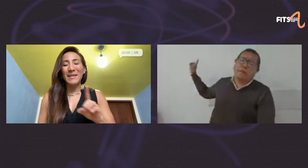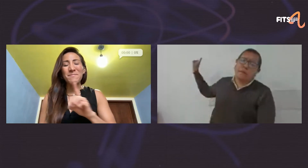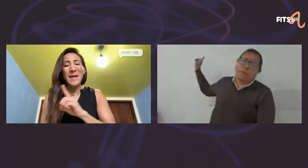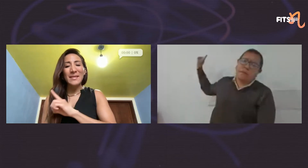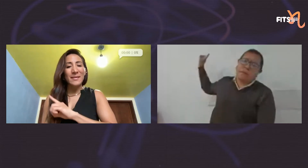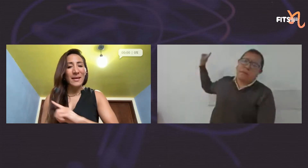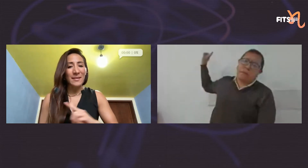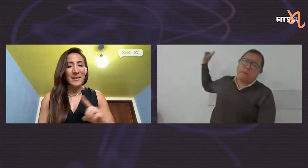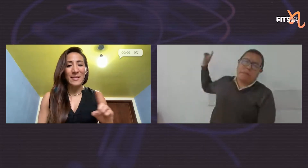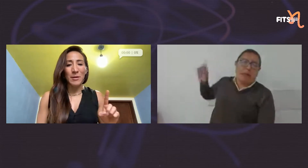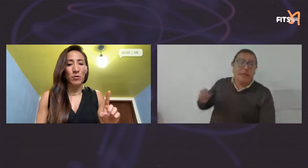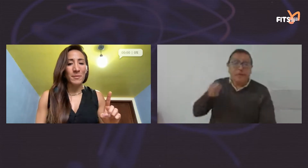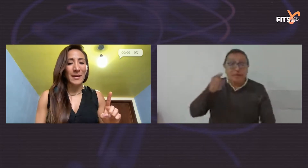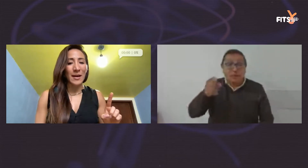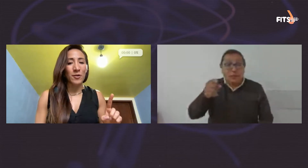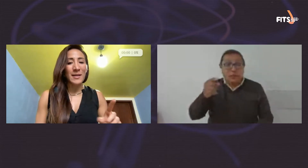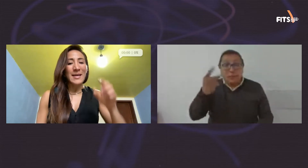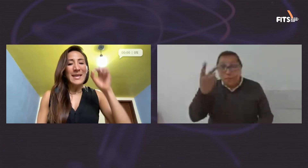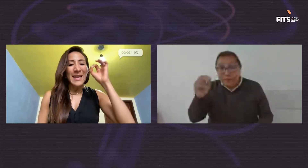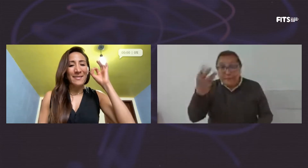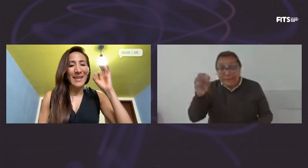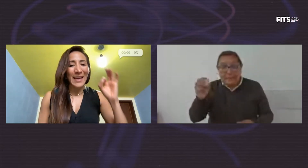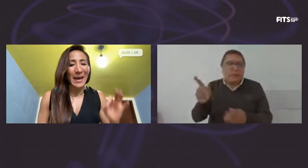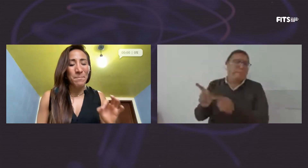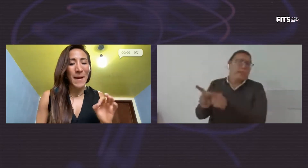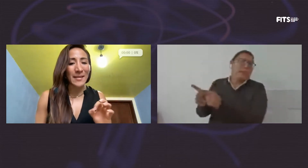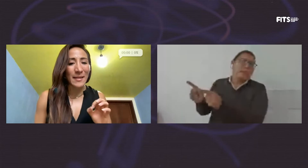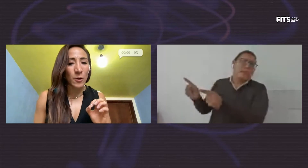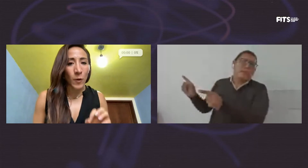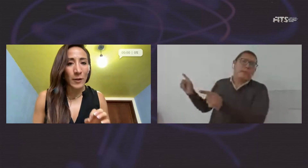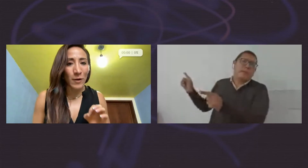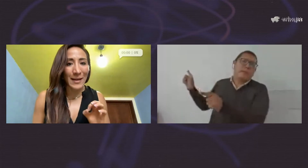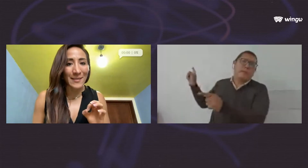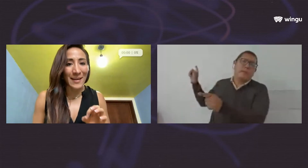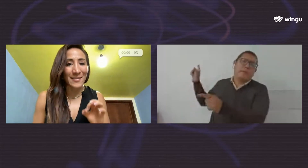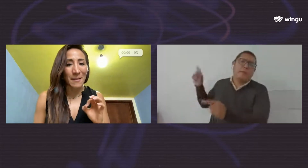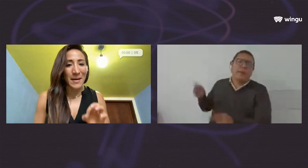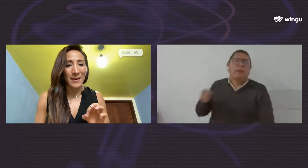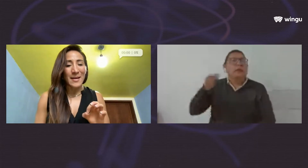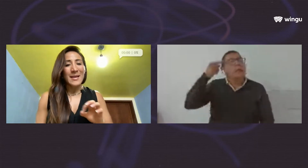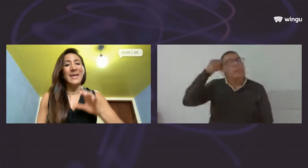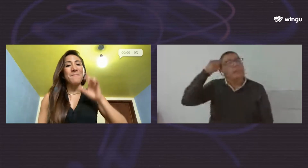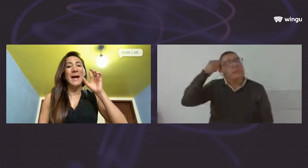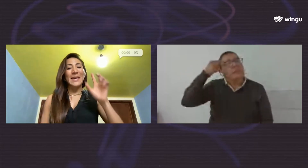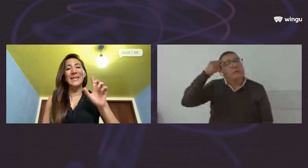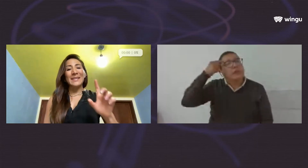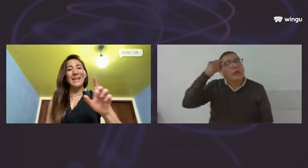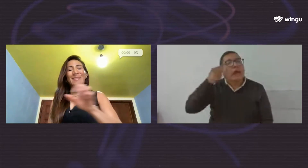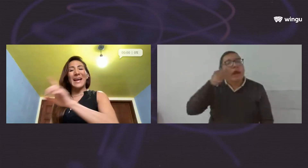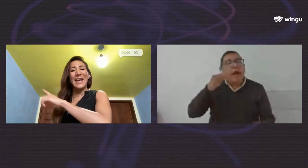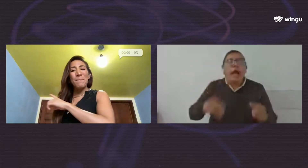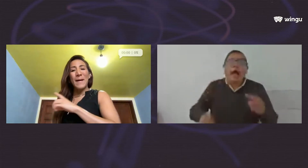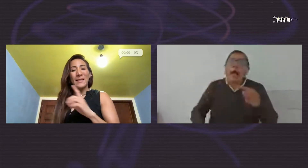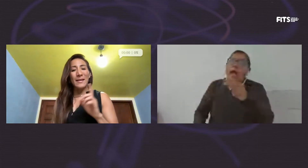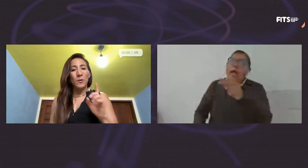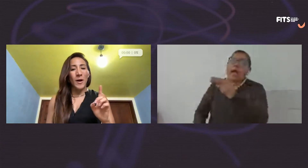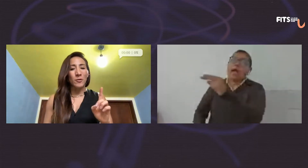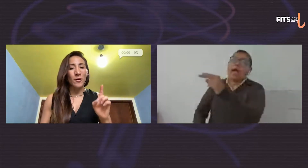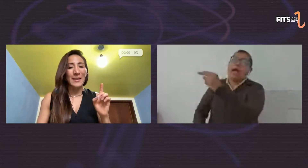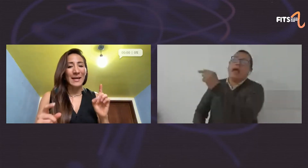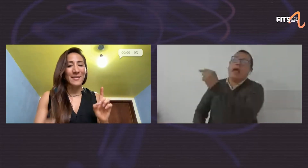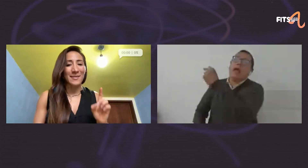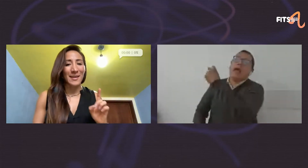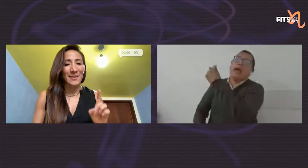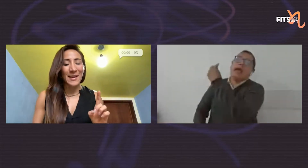Imagínate que vas 20, 30 centímetros más lejos y hasta qué parte del cuarto alcanzaste a ver. Imagínate hasta qué parte del